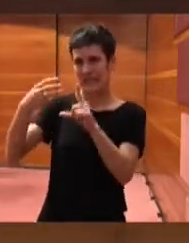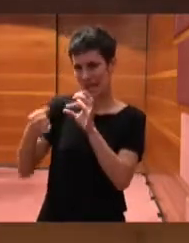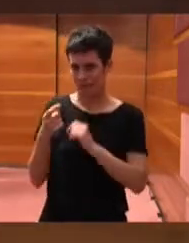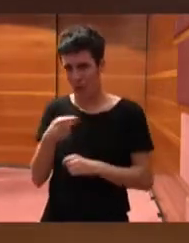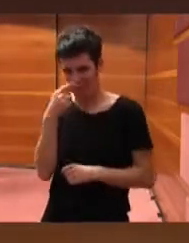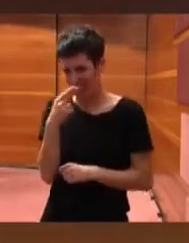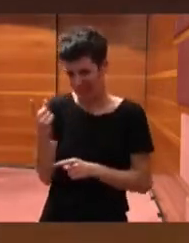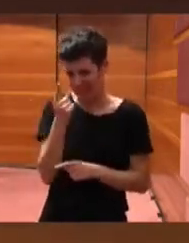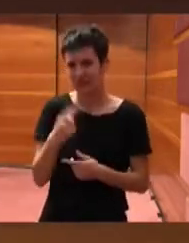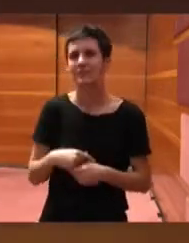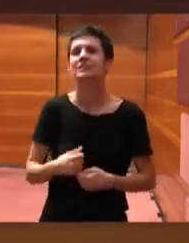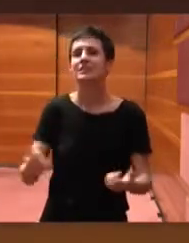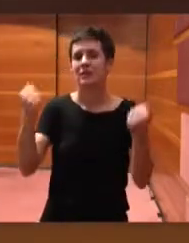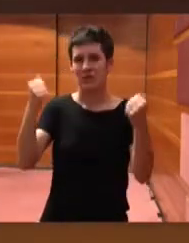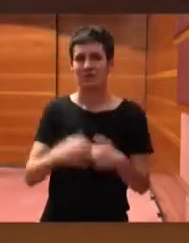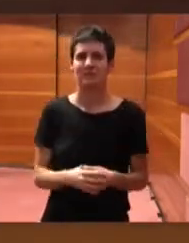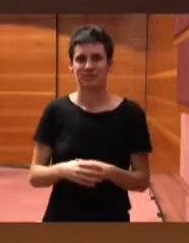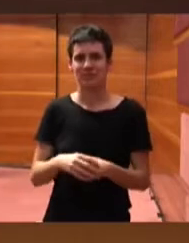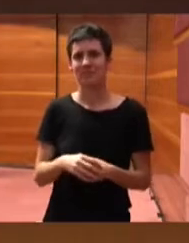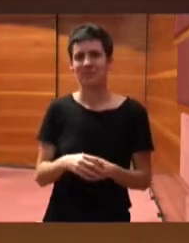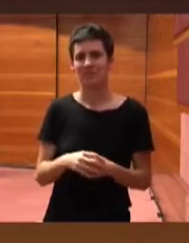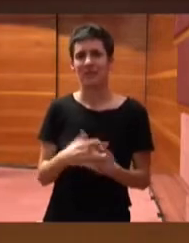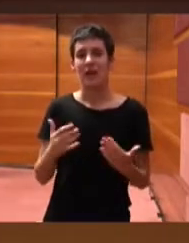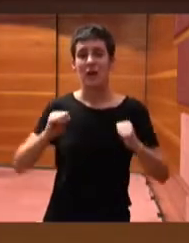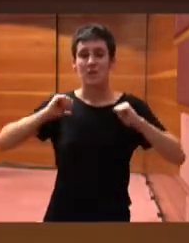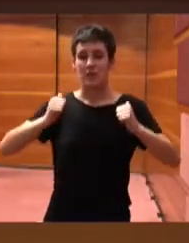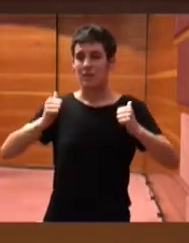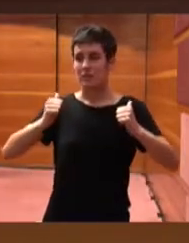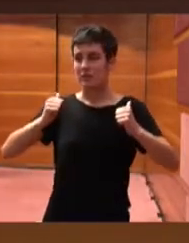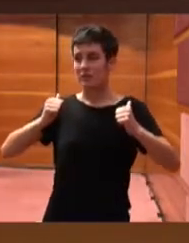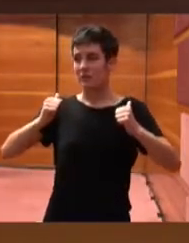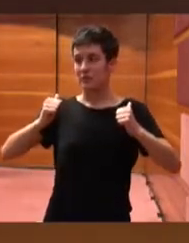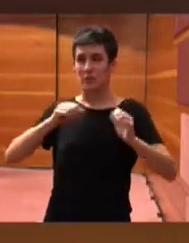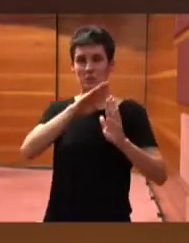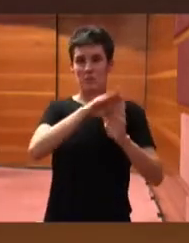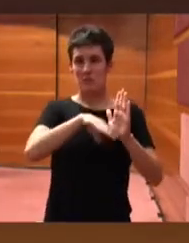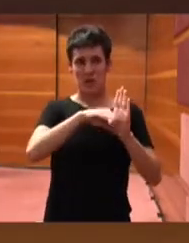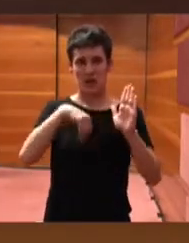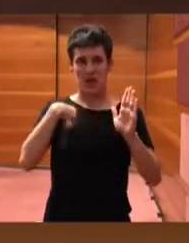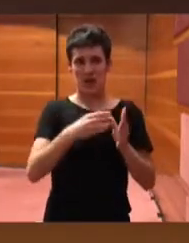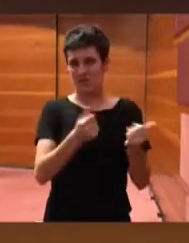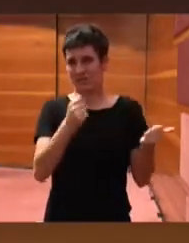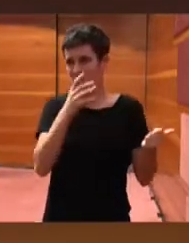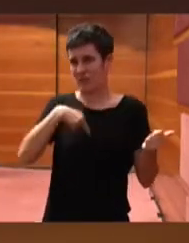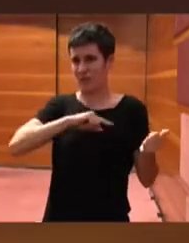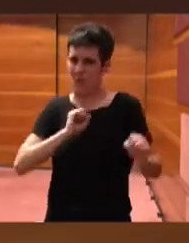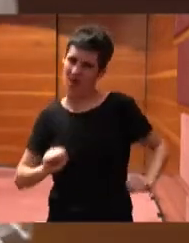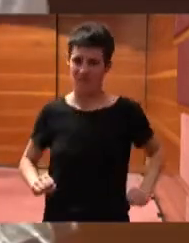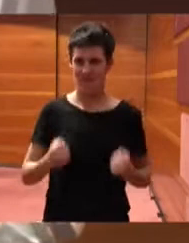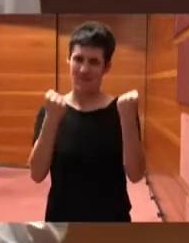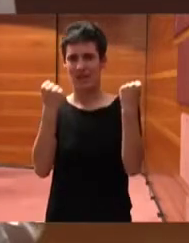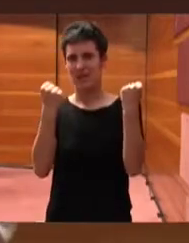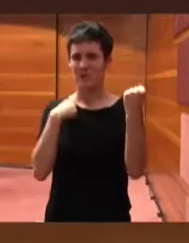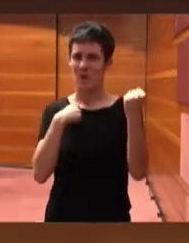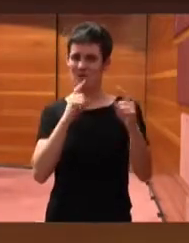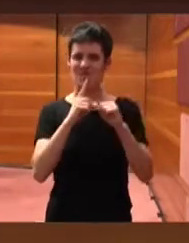Interesadísimos. Aupa a la vez. Vamos a empezar por decir que nos hemos cargado el programa. Hemos sido insumisos y proactivos.